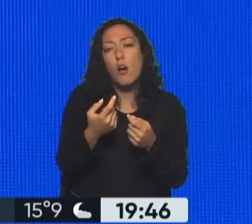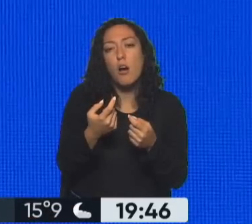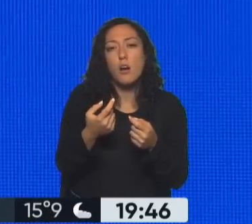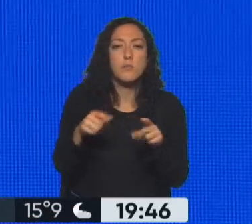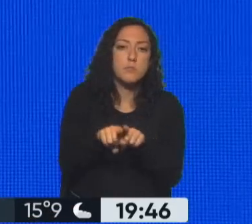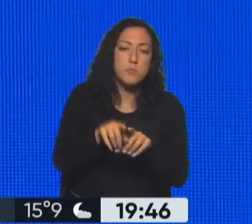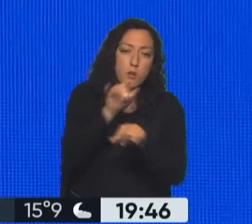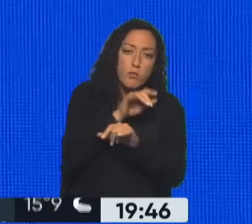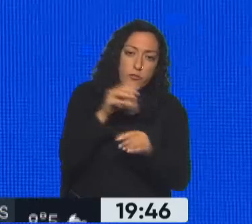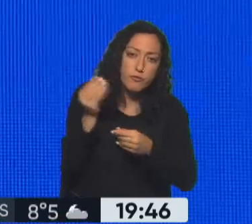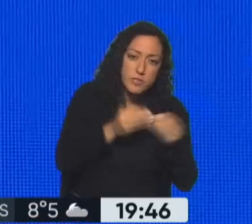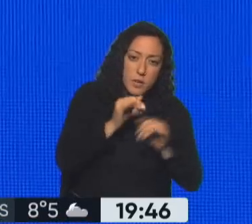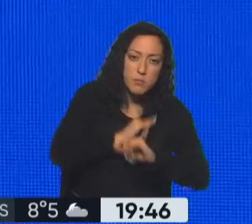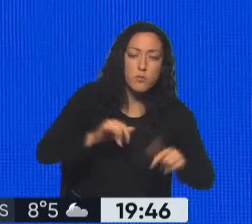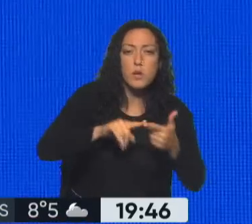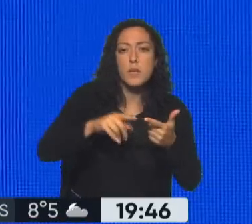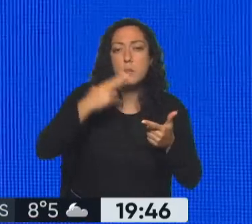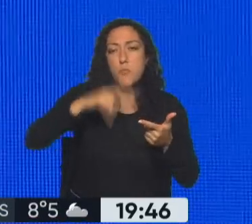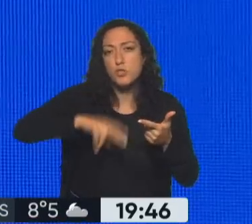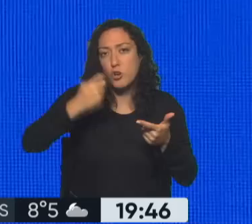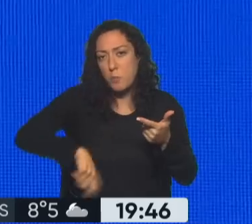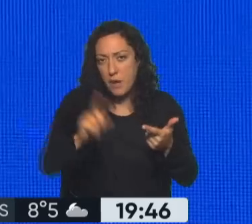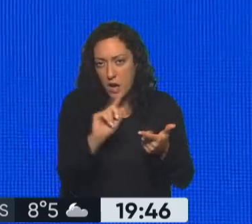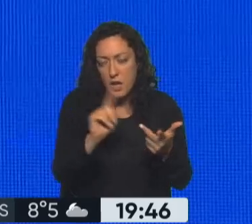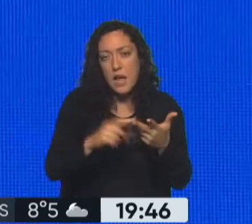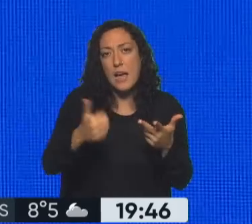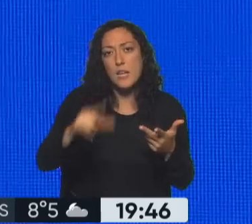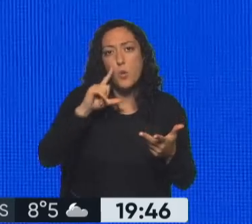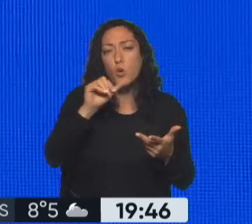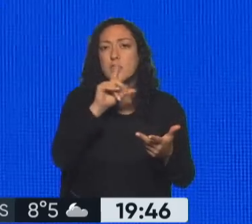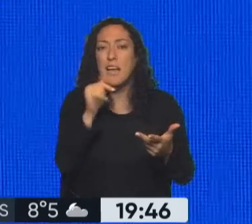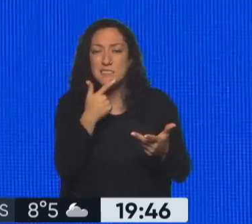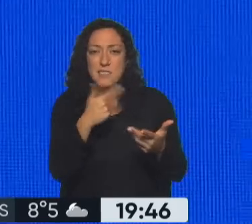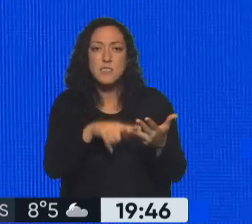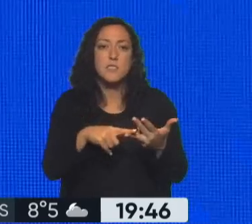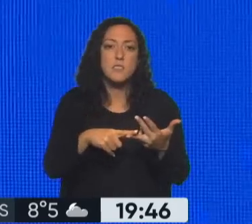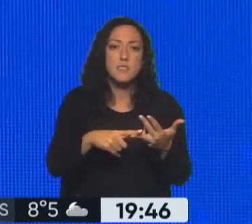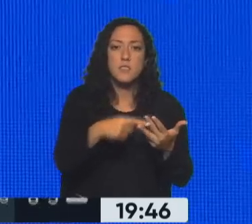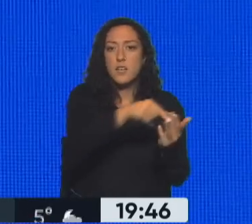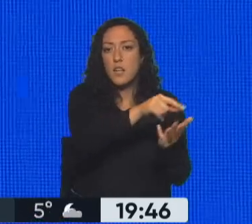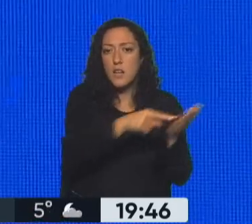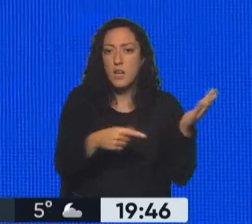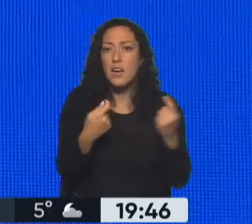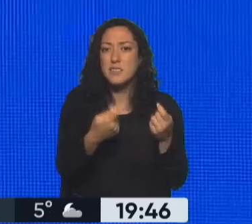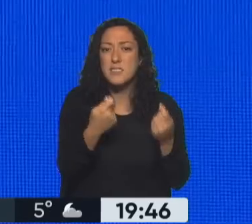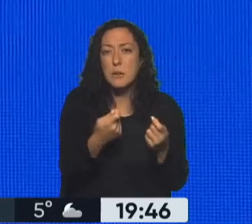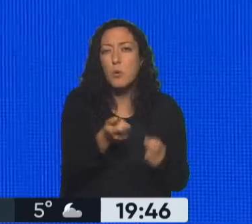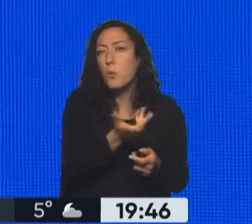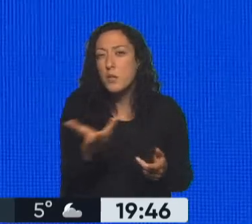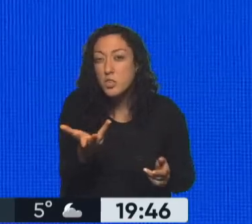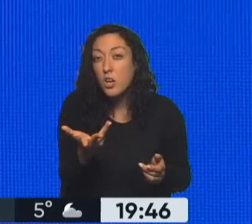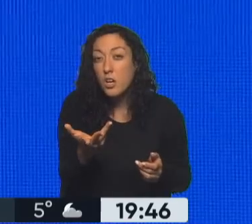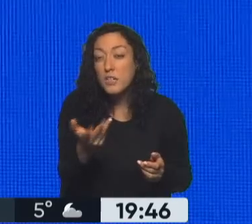promociones fiscales, eximiciones de impuestos, alícuotas quebradas, no